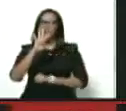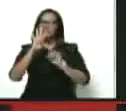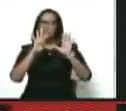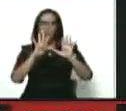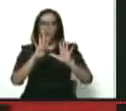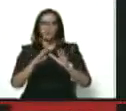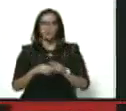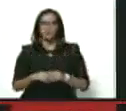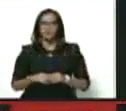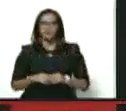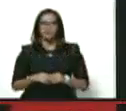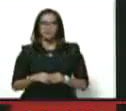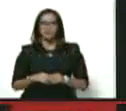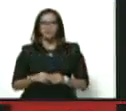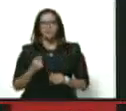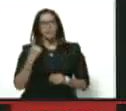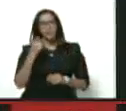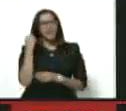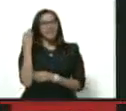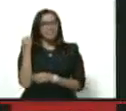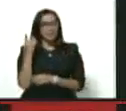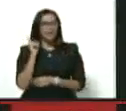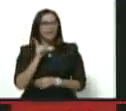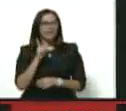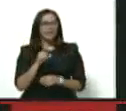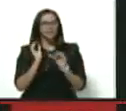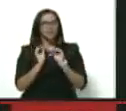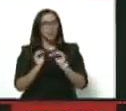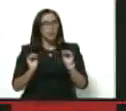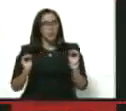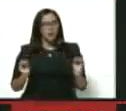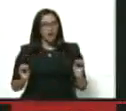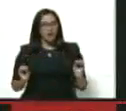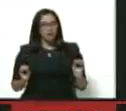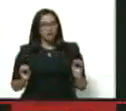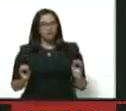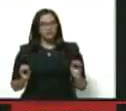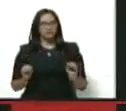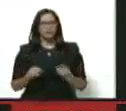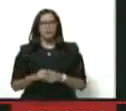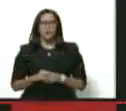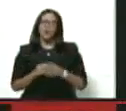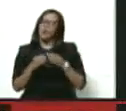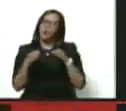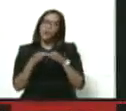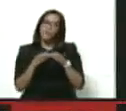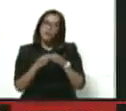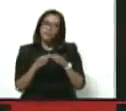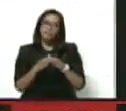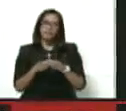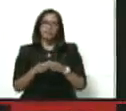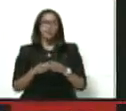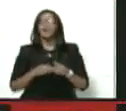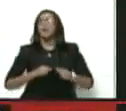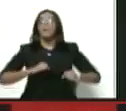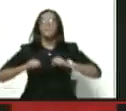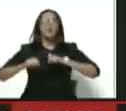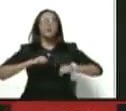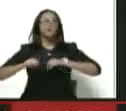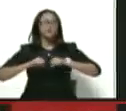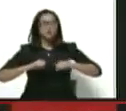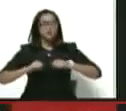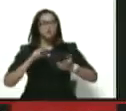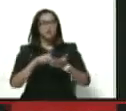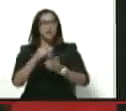46.949. Una asamblea que debe ser convocada por los compañeros propulsores que estuvieron en las calles